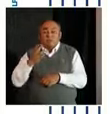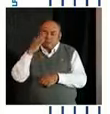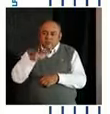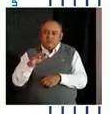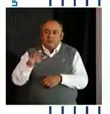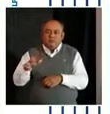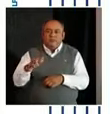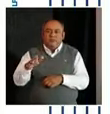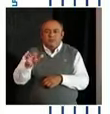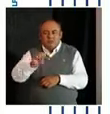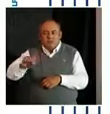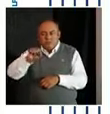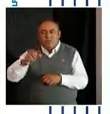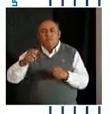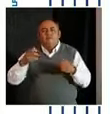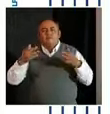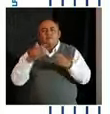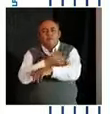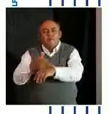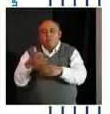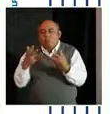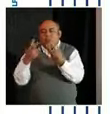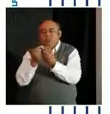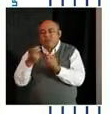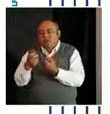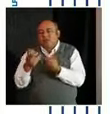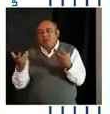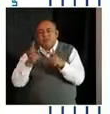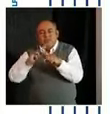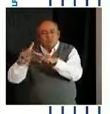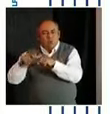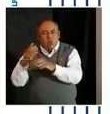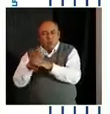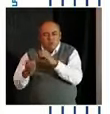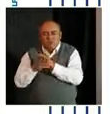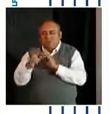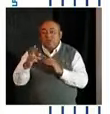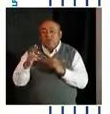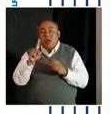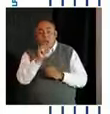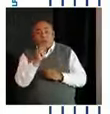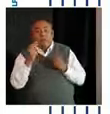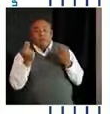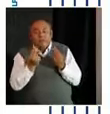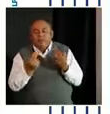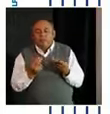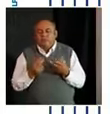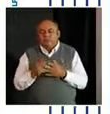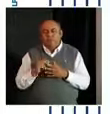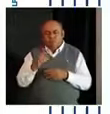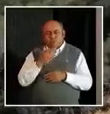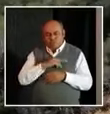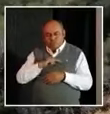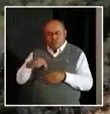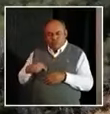importante. Entonces, ante esta realidad que conocemos, pues estamos tratando siempre de que la gente no batalle en ese